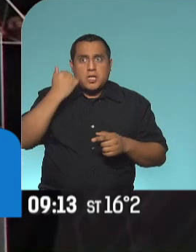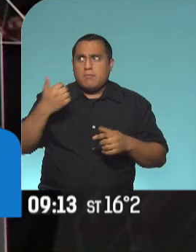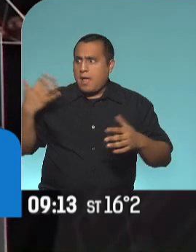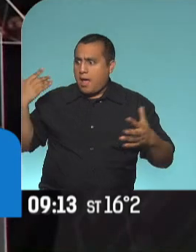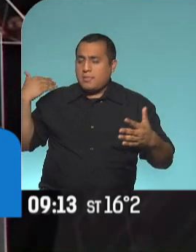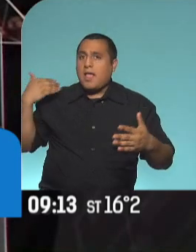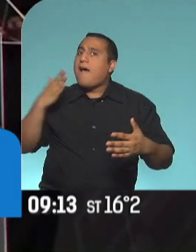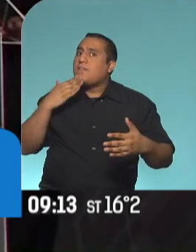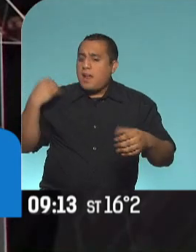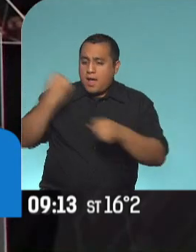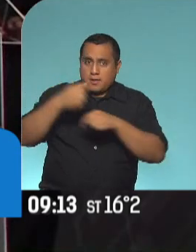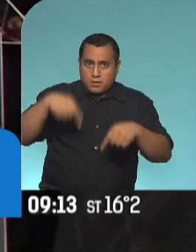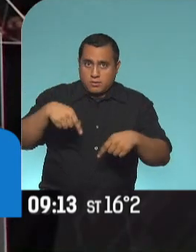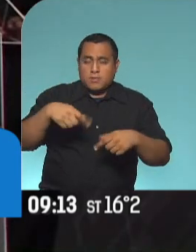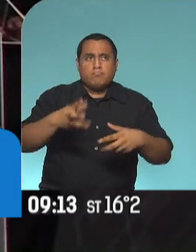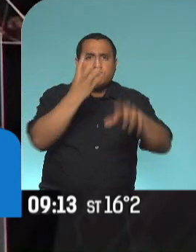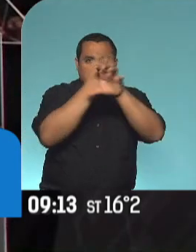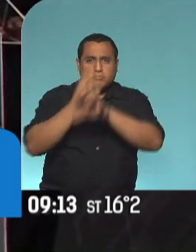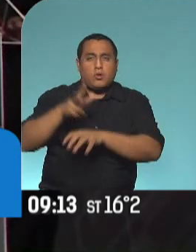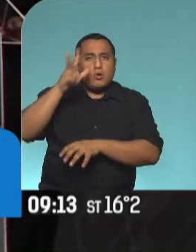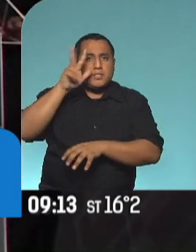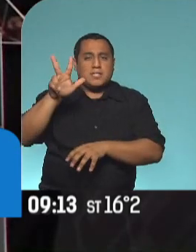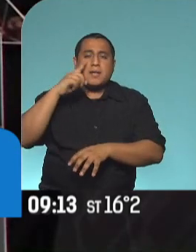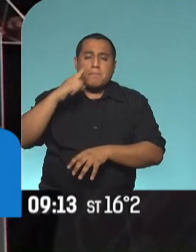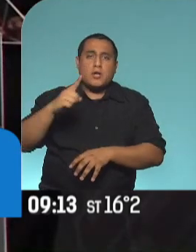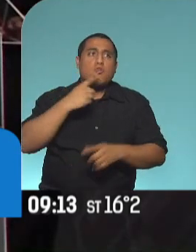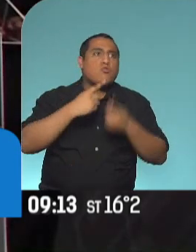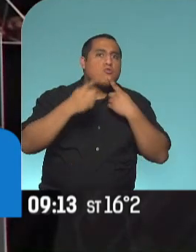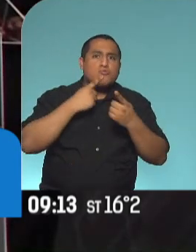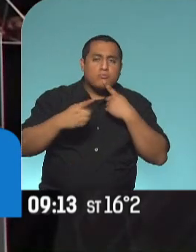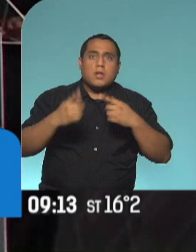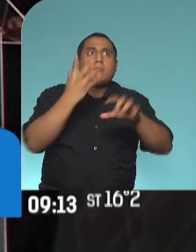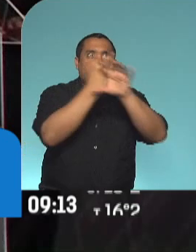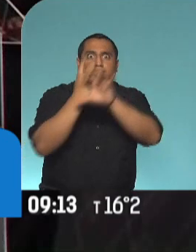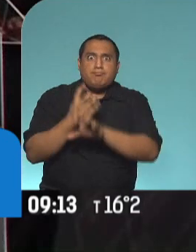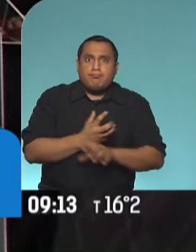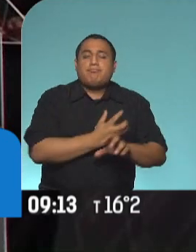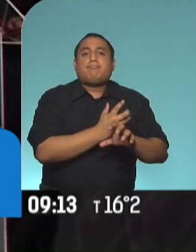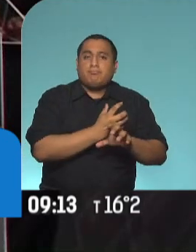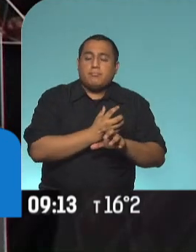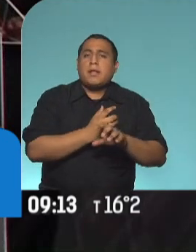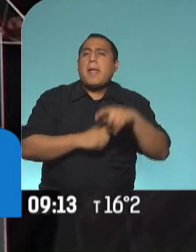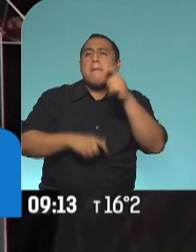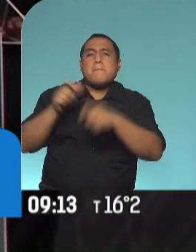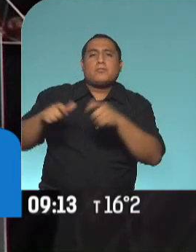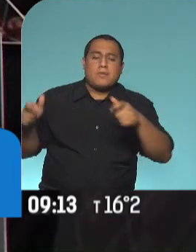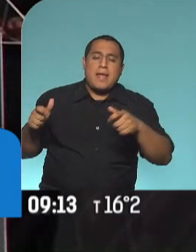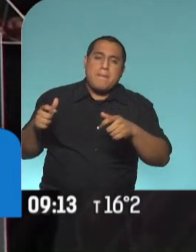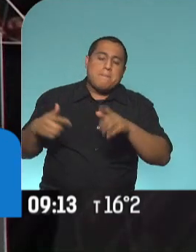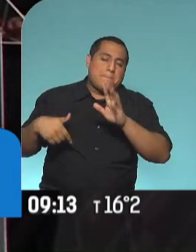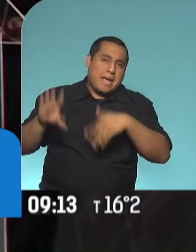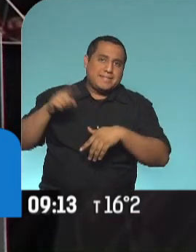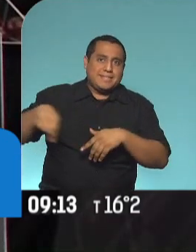y hasta el presente se hayan brindado 83.000 consultas de telemedicina, principalmente a pacientes con